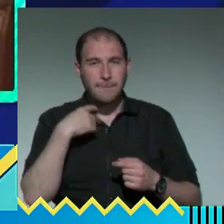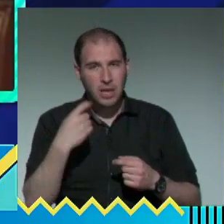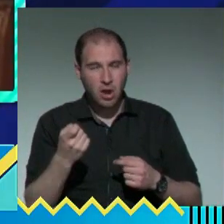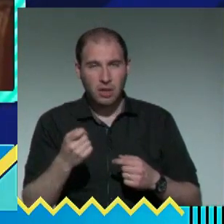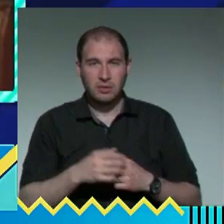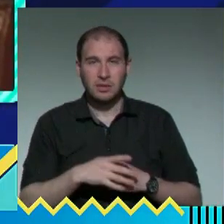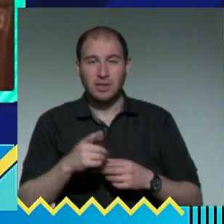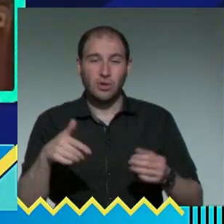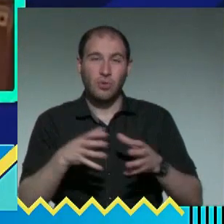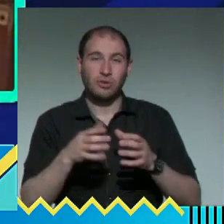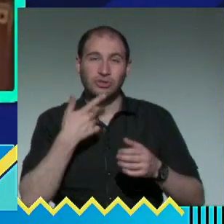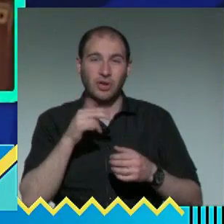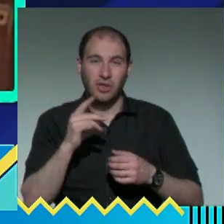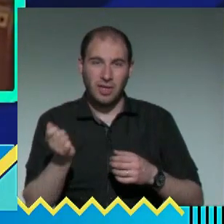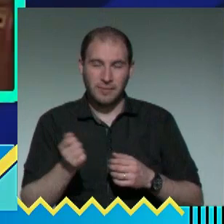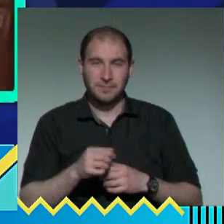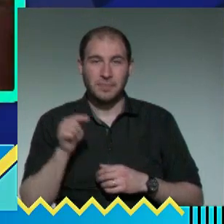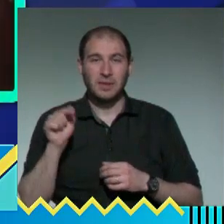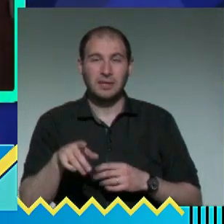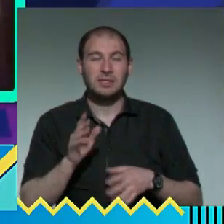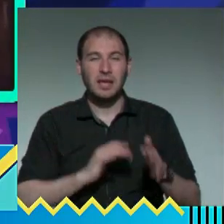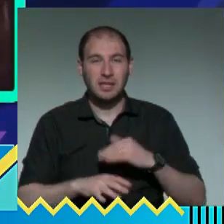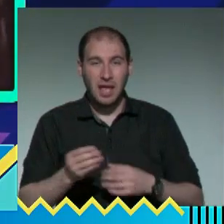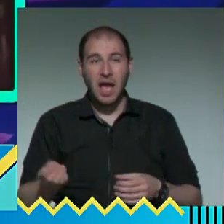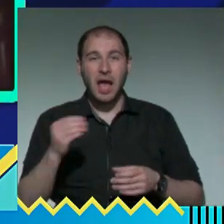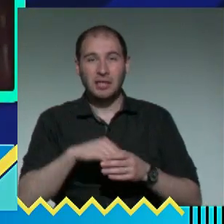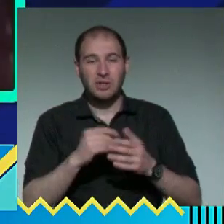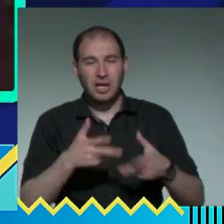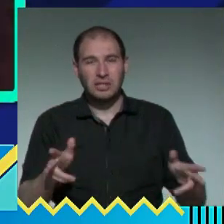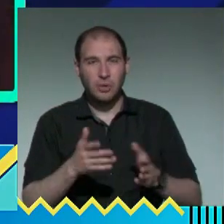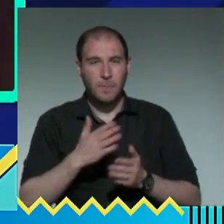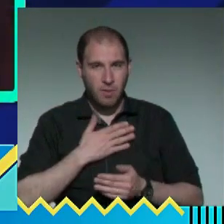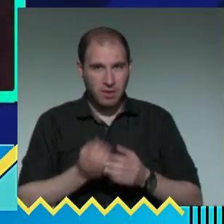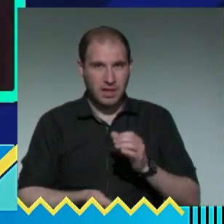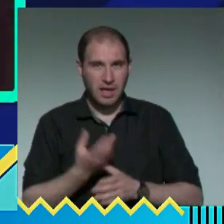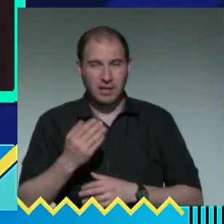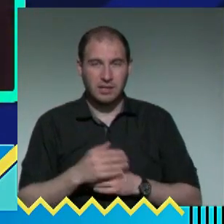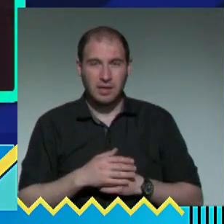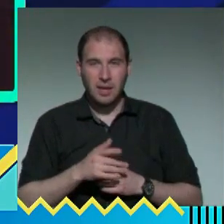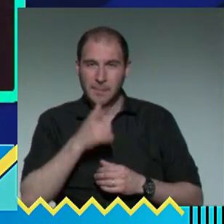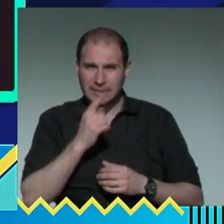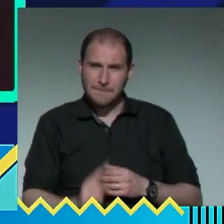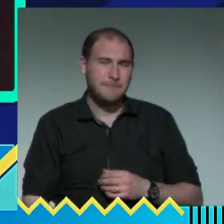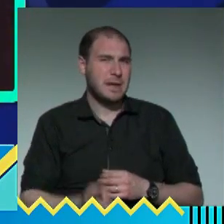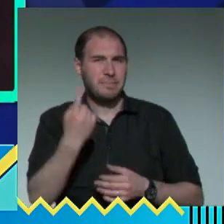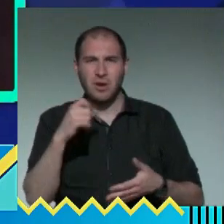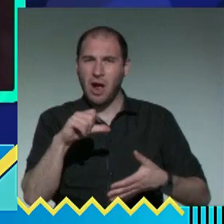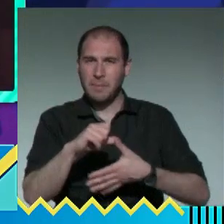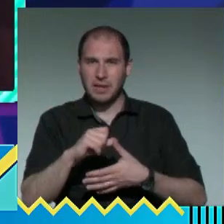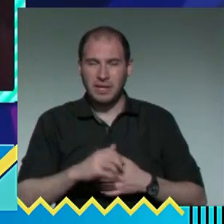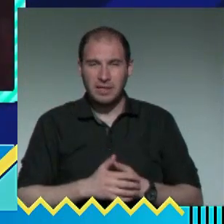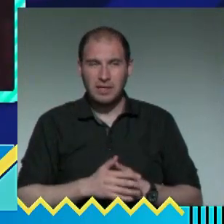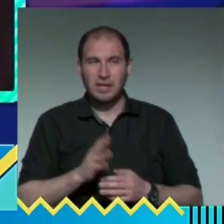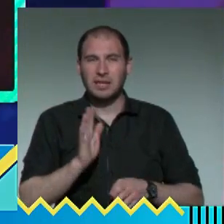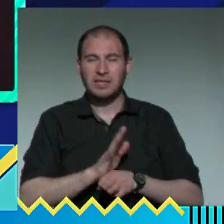fueron de Soda Stereo. Y eso hizo que ellos quisieran formar sus propias bandas. O sea, fueron como pioneros en Latinoamérica en